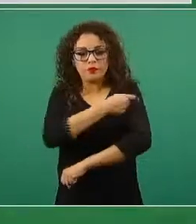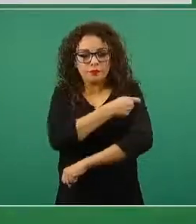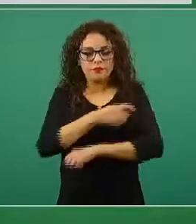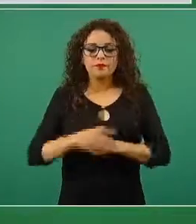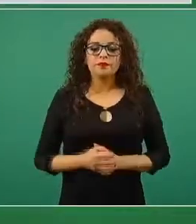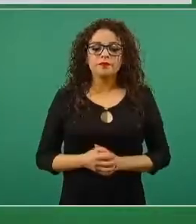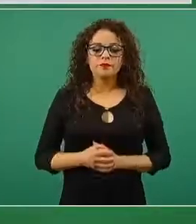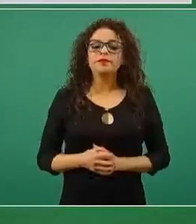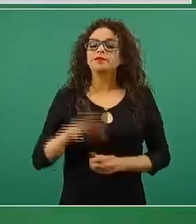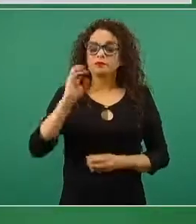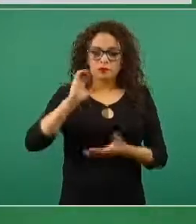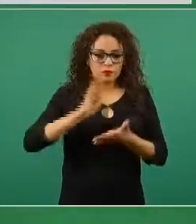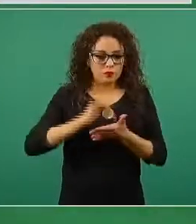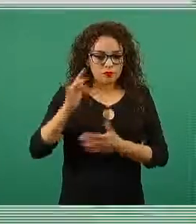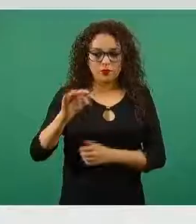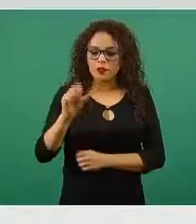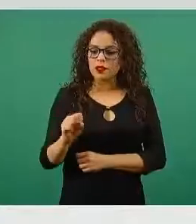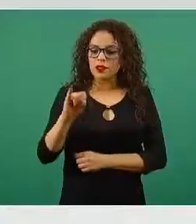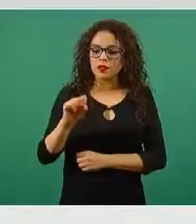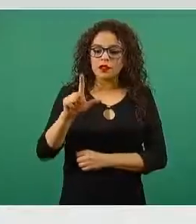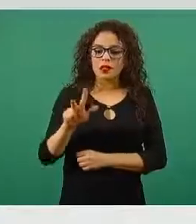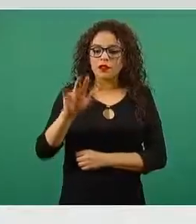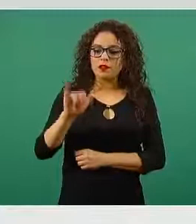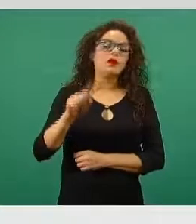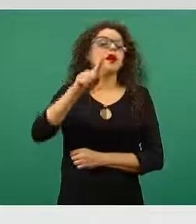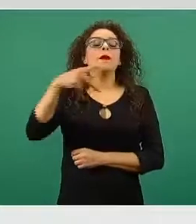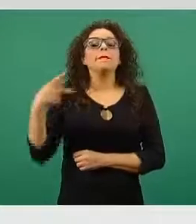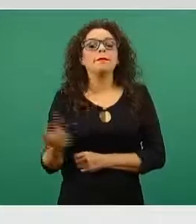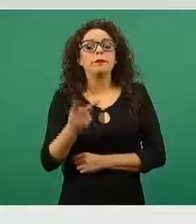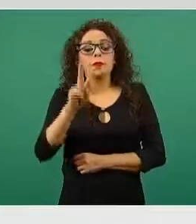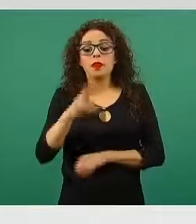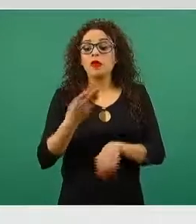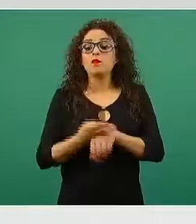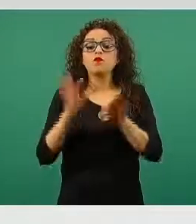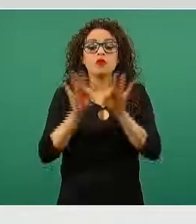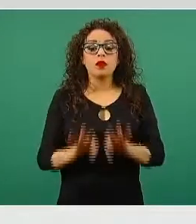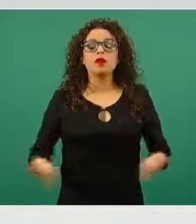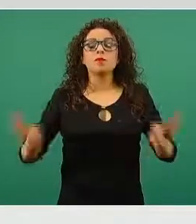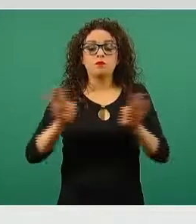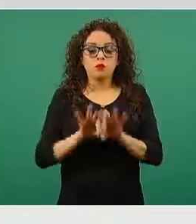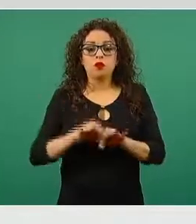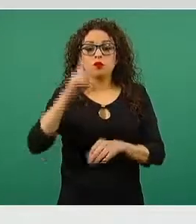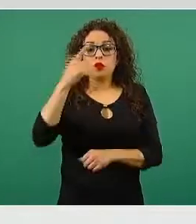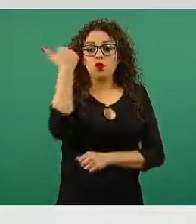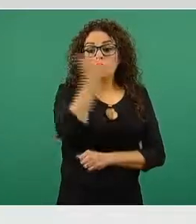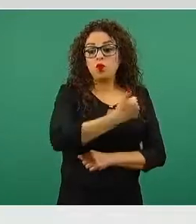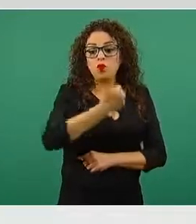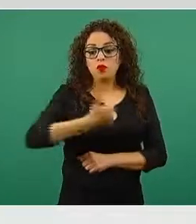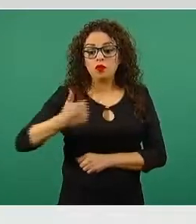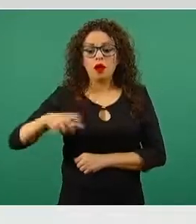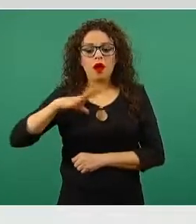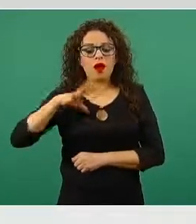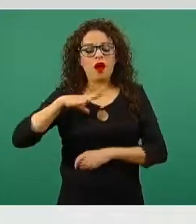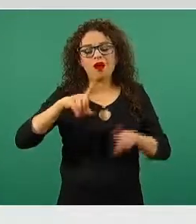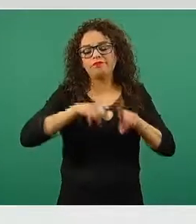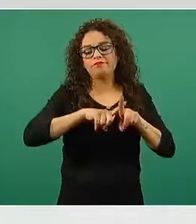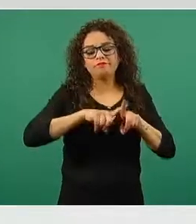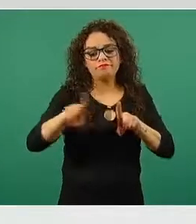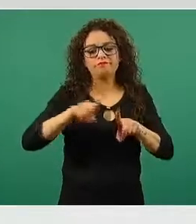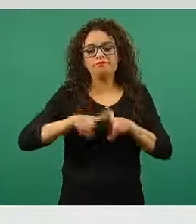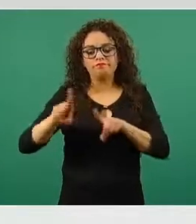Muchísimas gracias, Silvia, por su pregunta. Es muy importante. Cada vacuna tiene diferentes